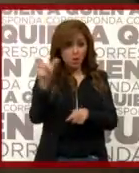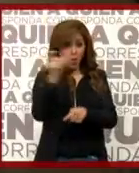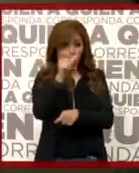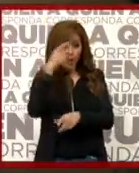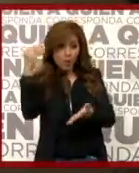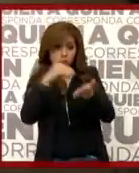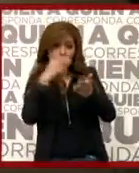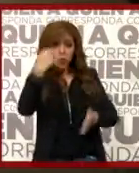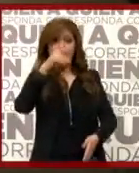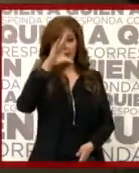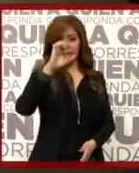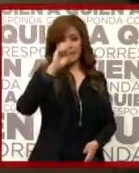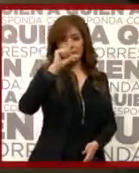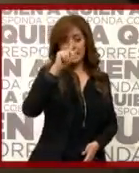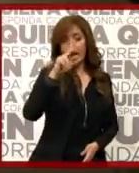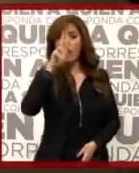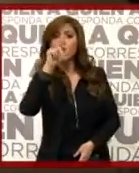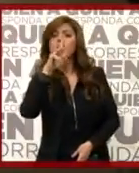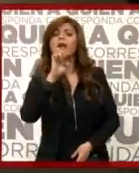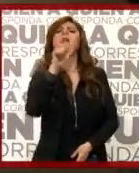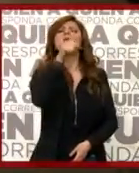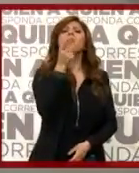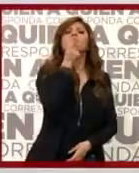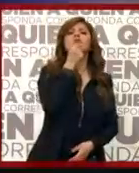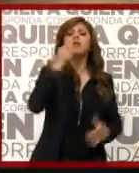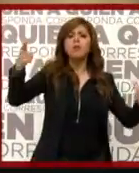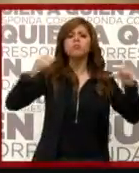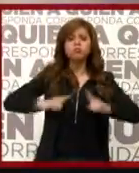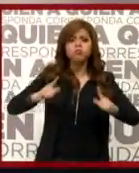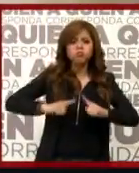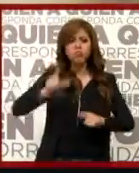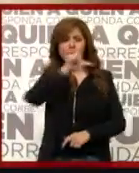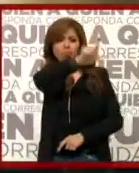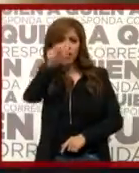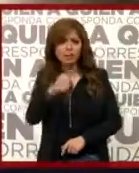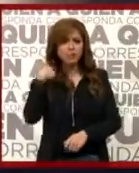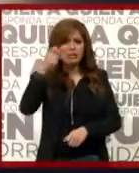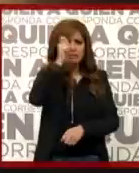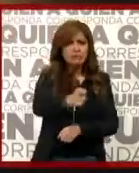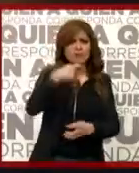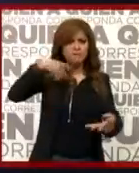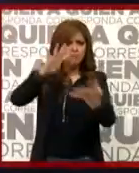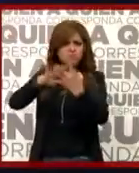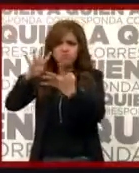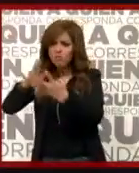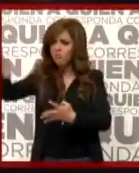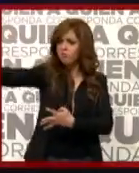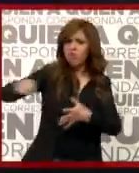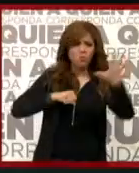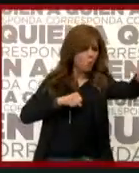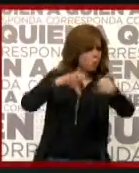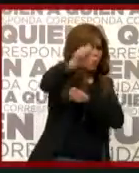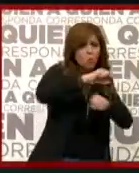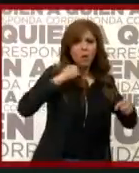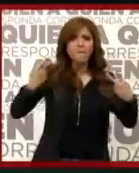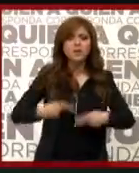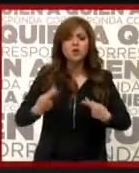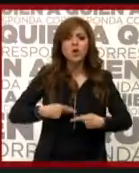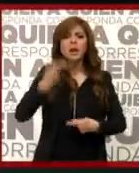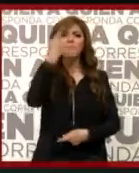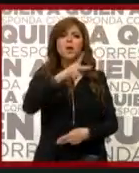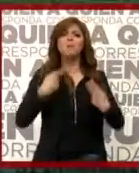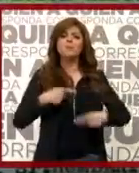César Uriel Álvarez Palomares, un policía judicial, empezaron a detener a quienes estaban presentes y algunos que solo